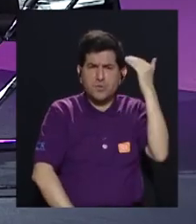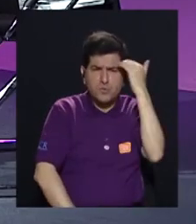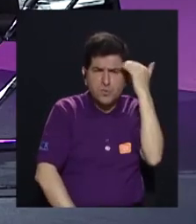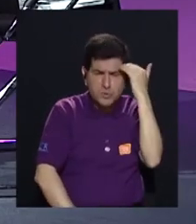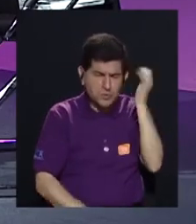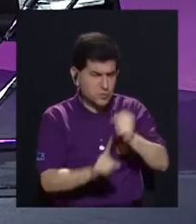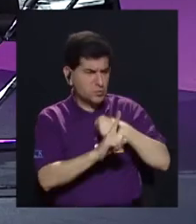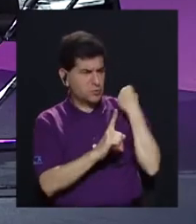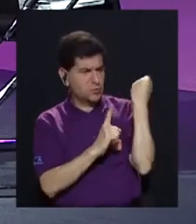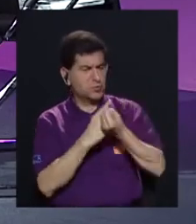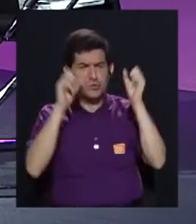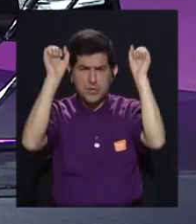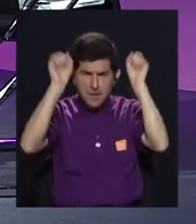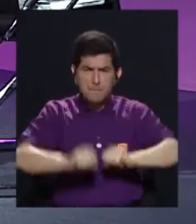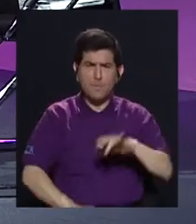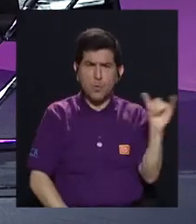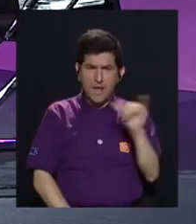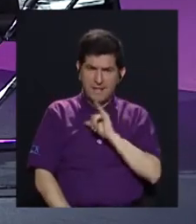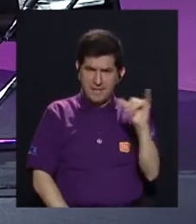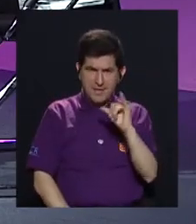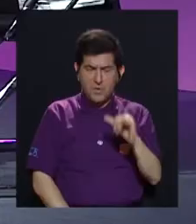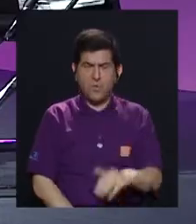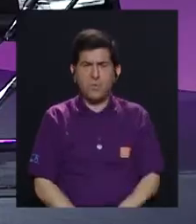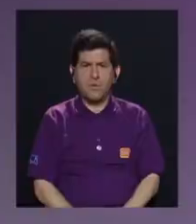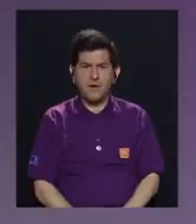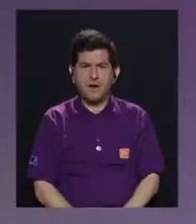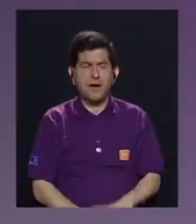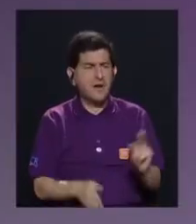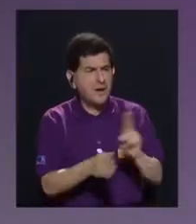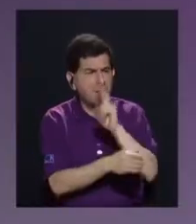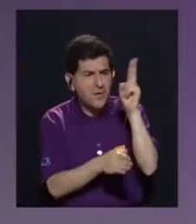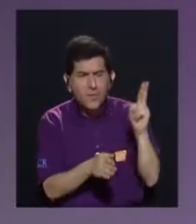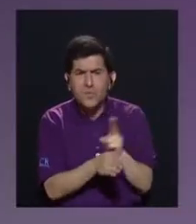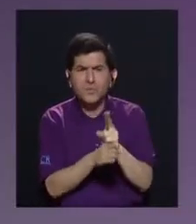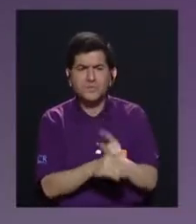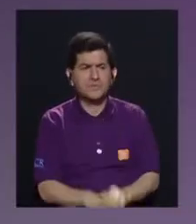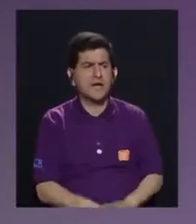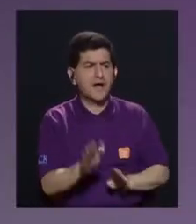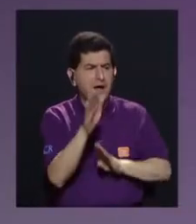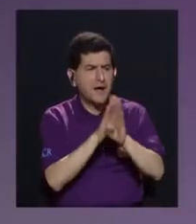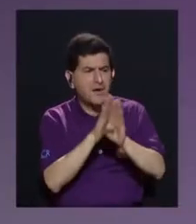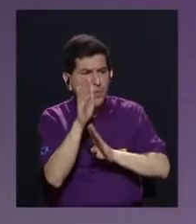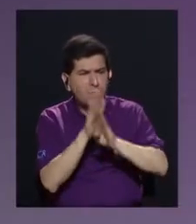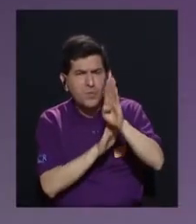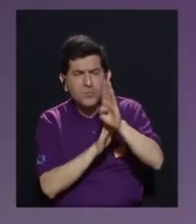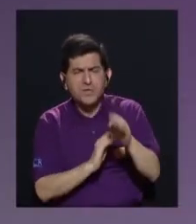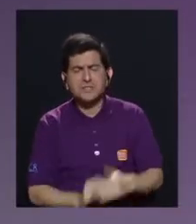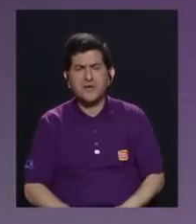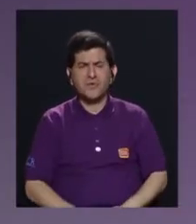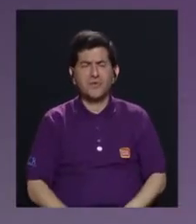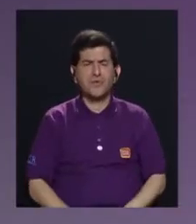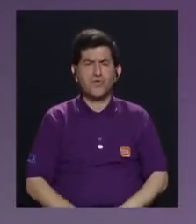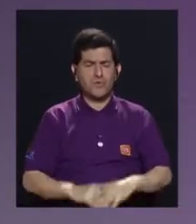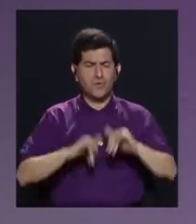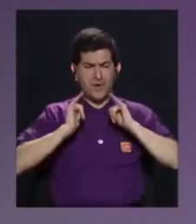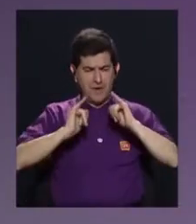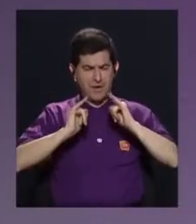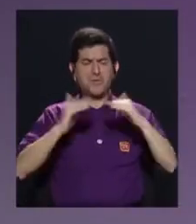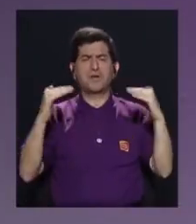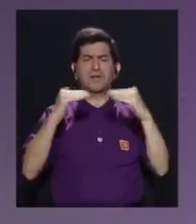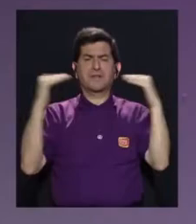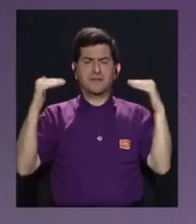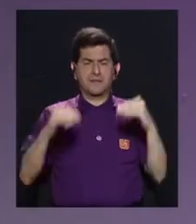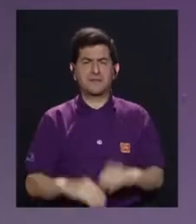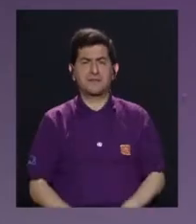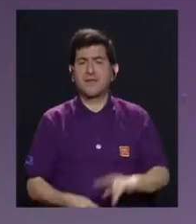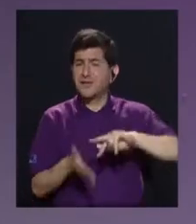que la sociedad pueda también éste utilizarlos para un desarrollo más equitativo creo que esto no se